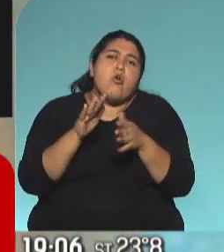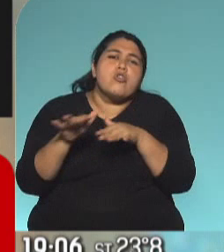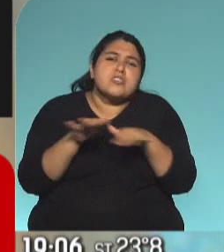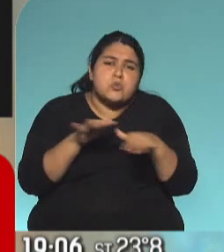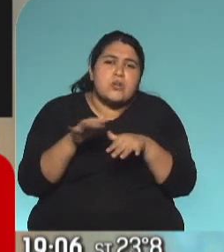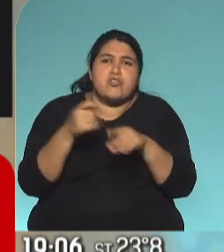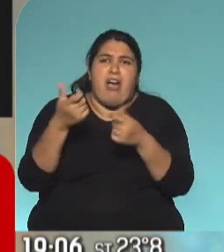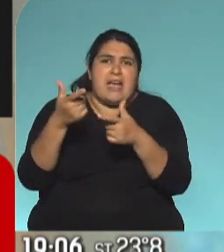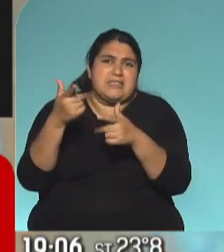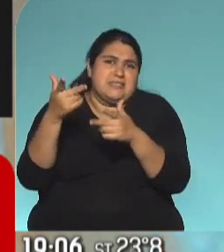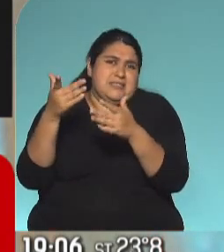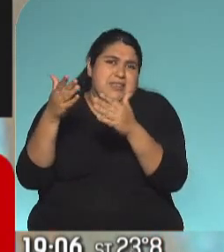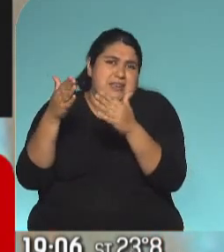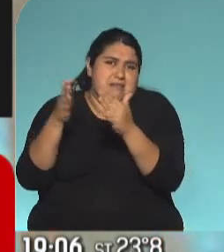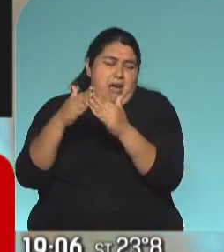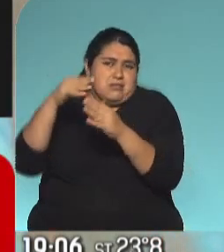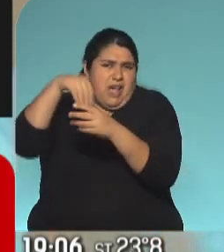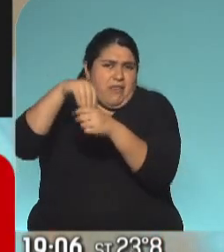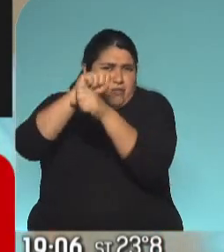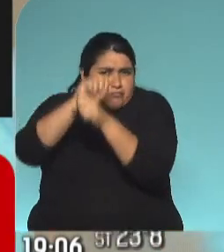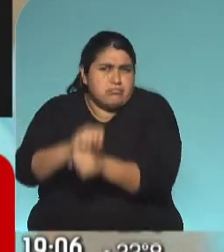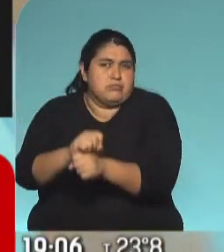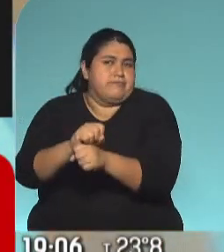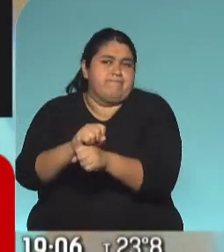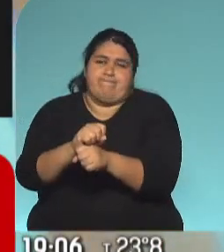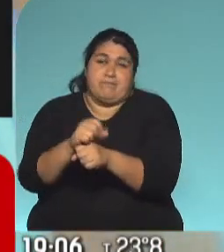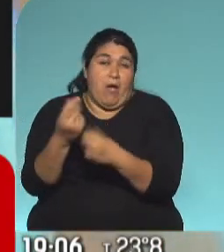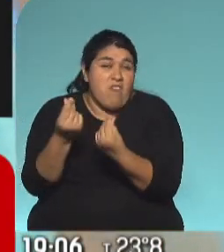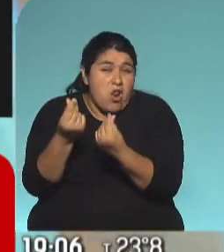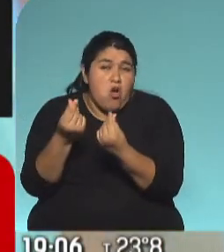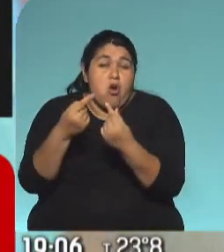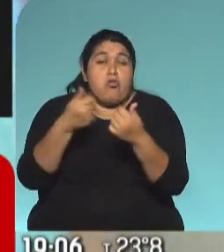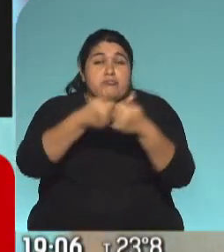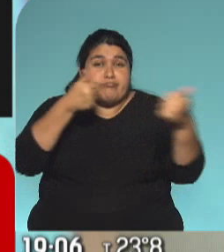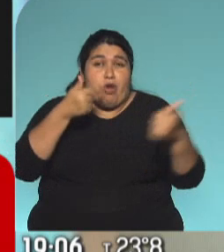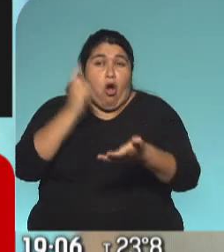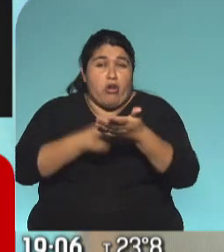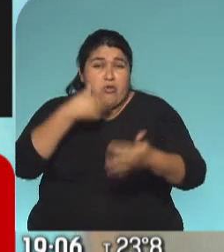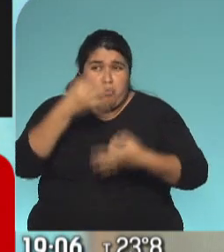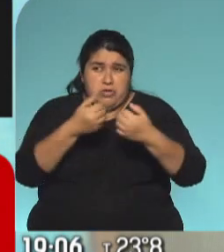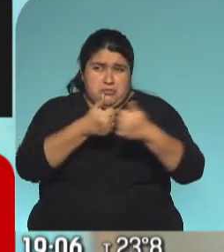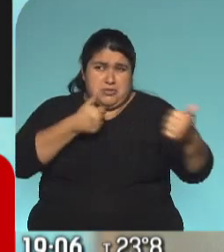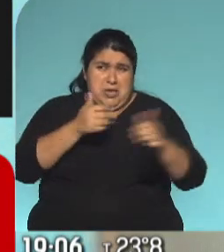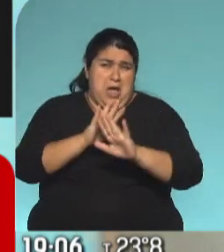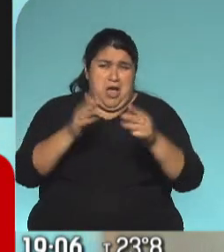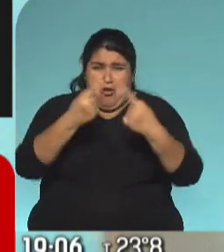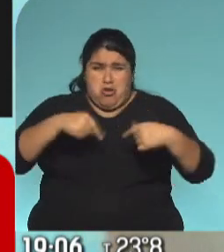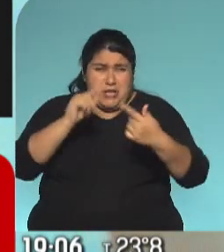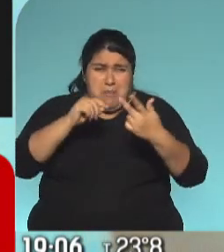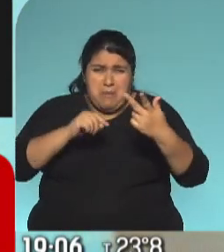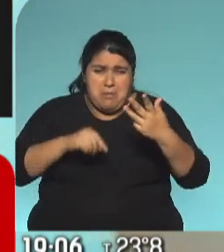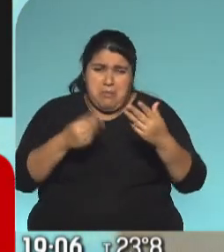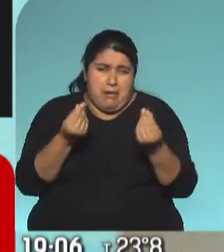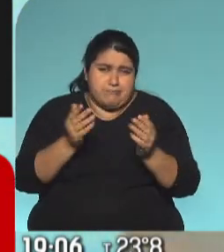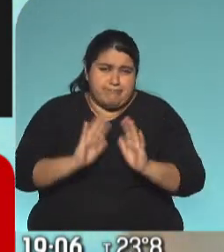de encierro a la propia víctima. No sirvió, queda claro que no sirvió la perimetral en la orden de alejamiento. ¿Qué más podían haber hecho?